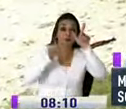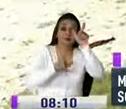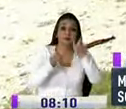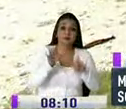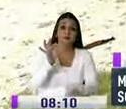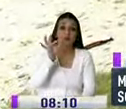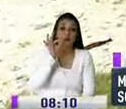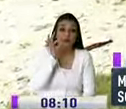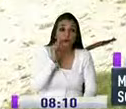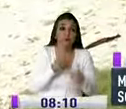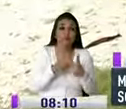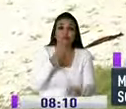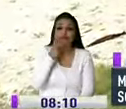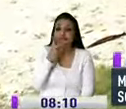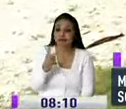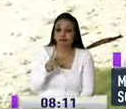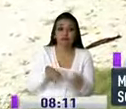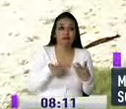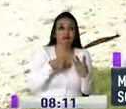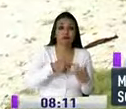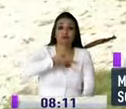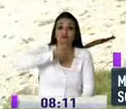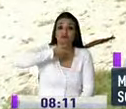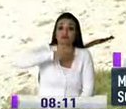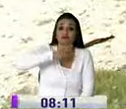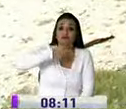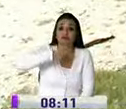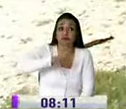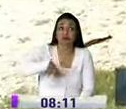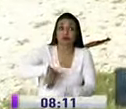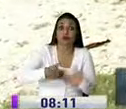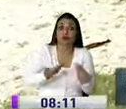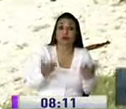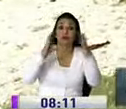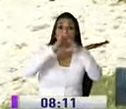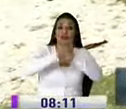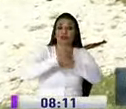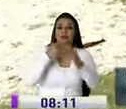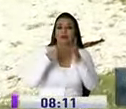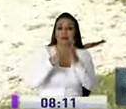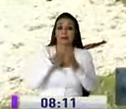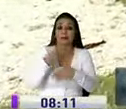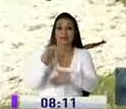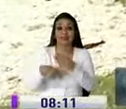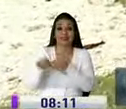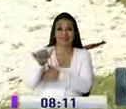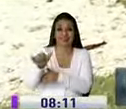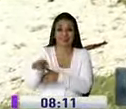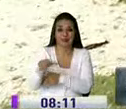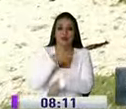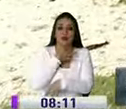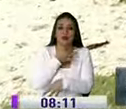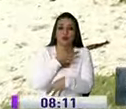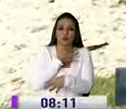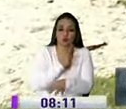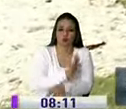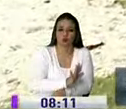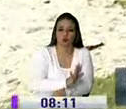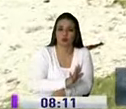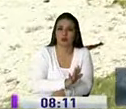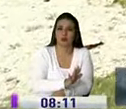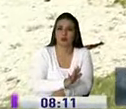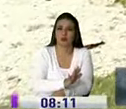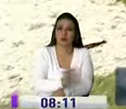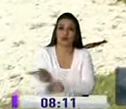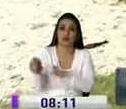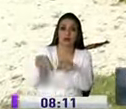vienen, ahí están borrachos. Y no hay cómo ni salir, o sea, de noche igual, por ejemplo, mi hija, un temporada hubo que